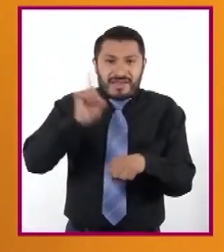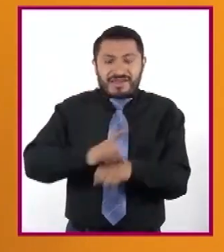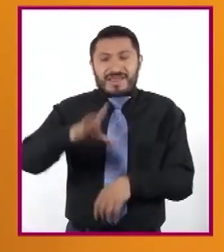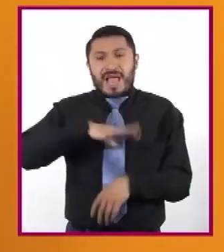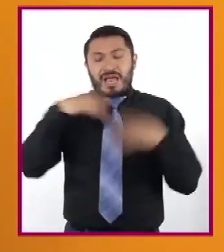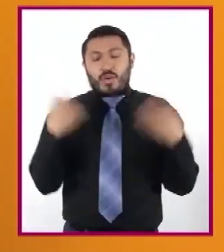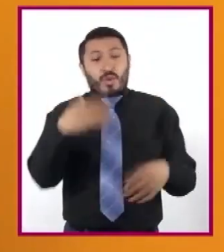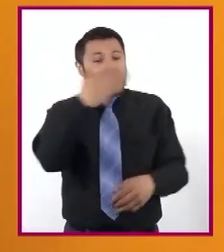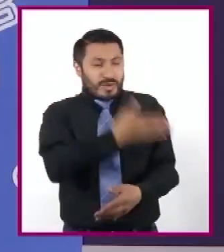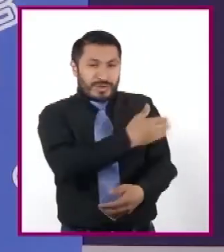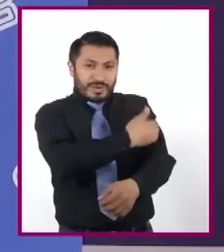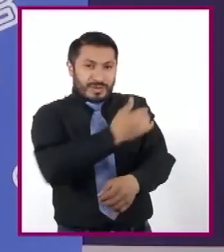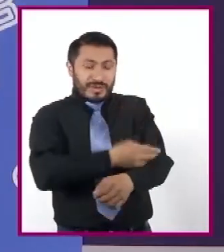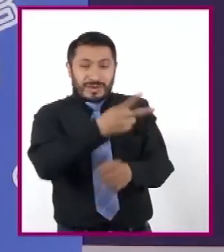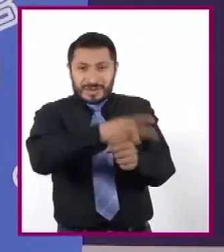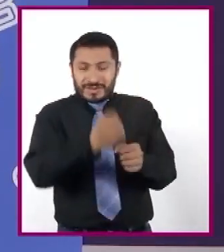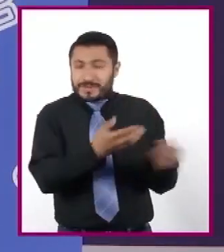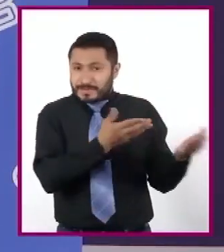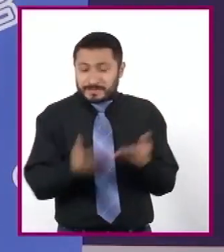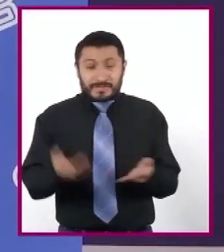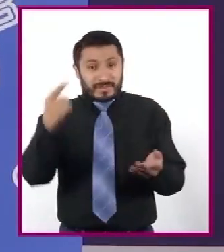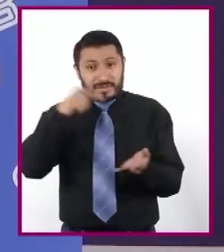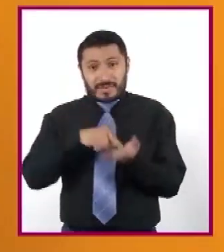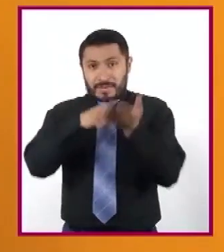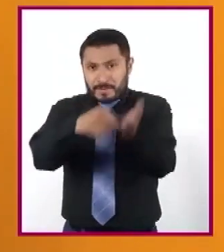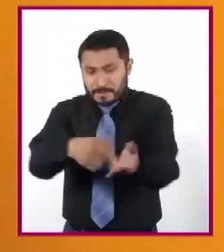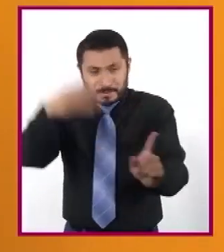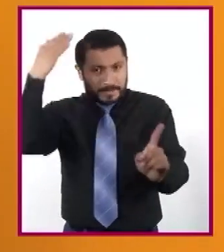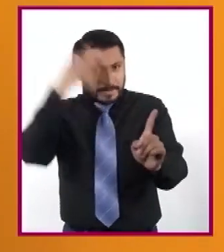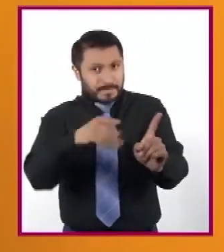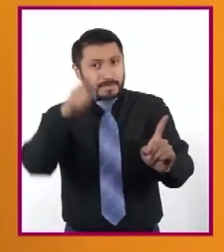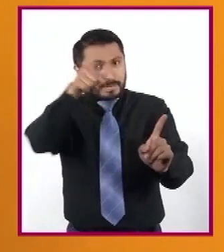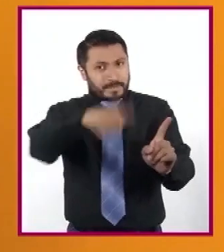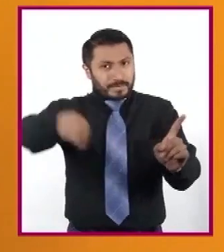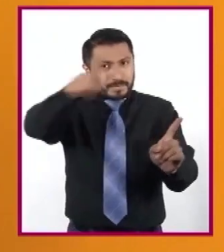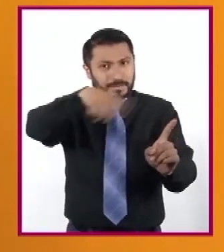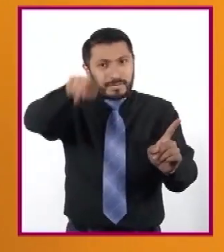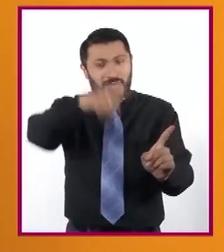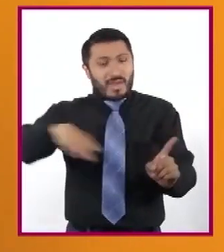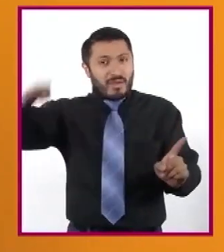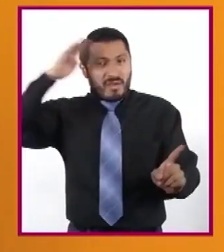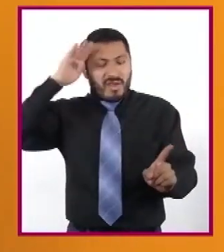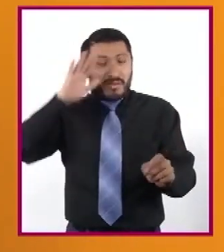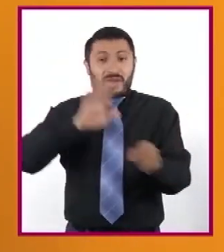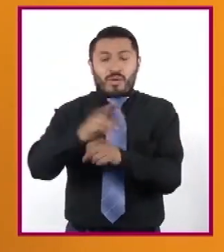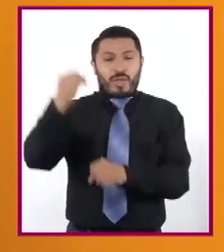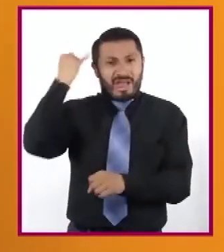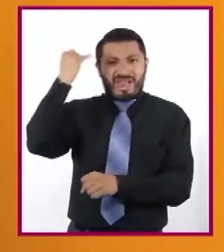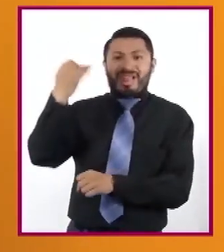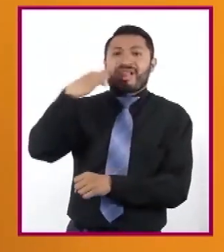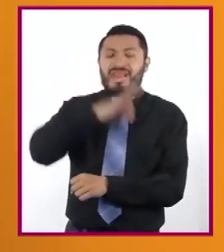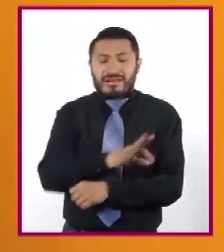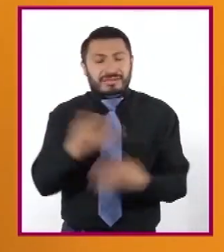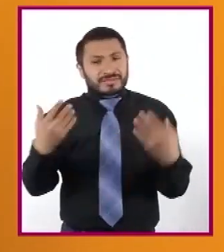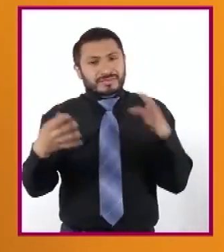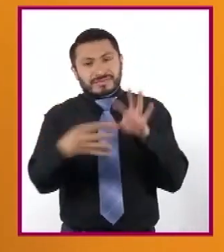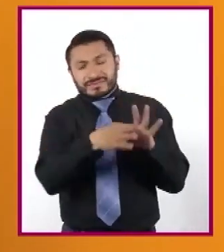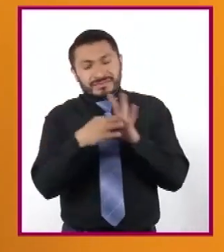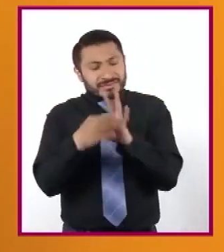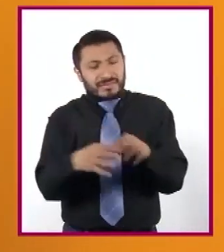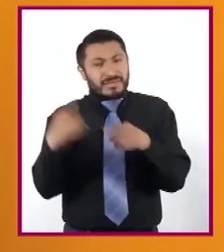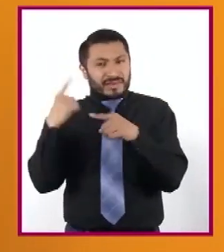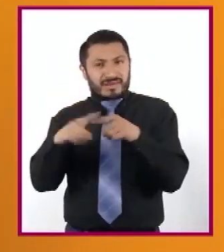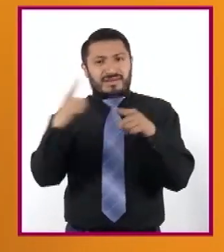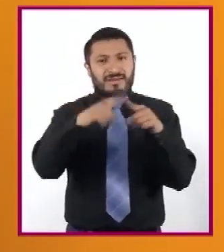nuestro invitado, les proponemos un reto. Piensen en prejuicios y estereotipos lingüísticos vinculados con las